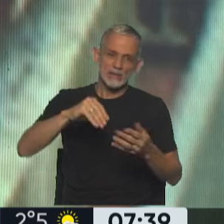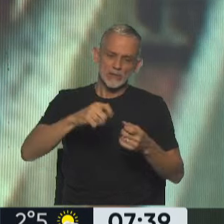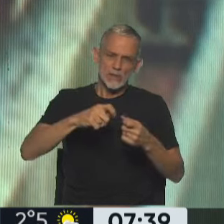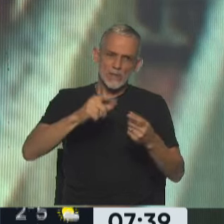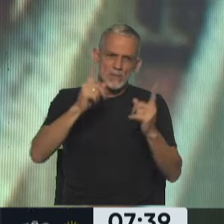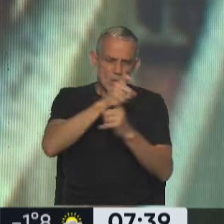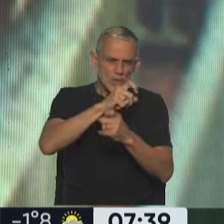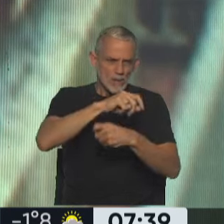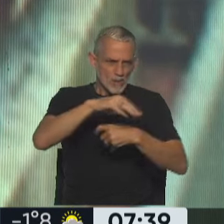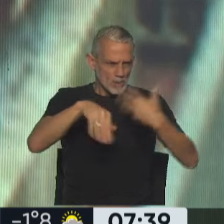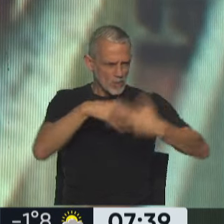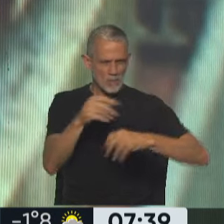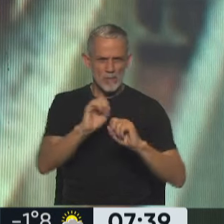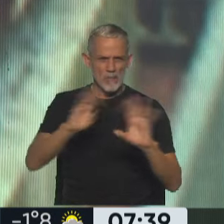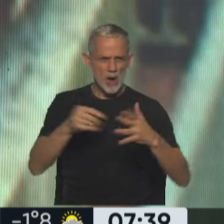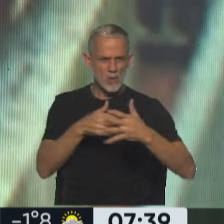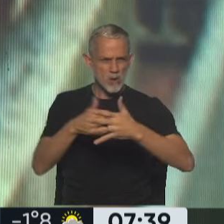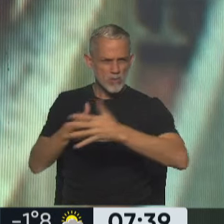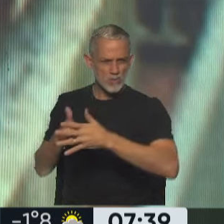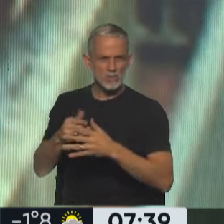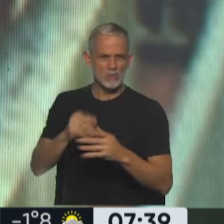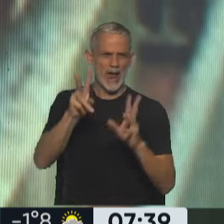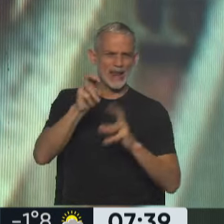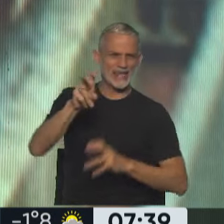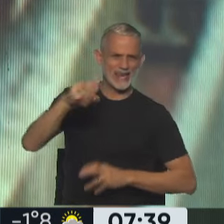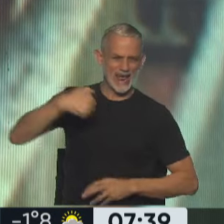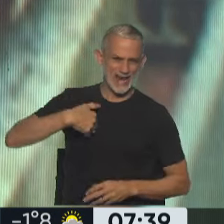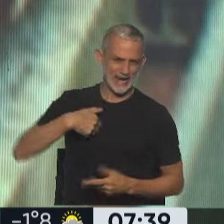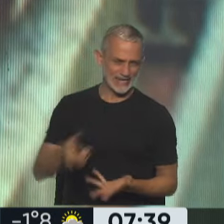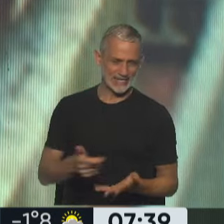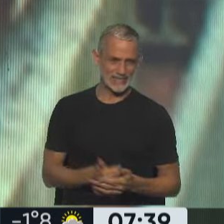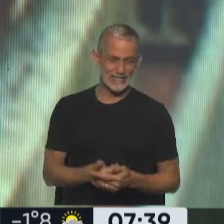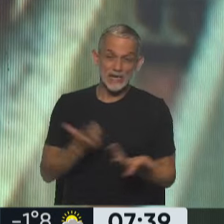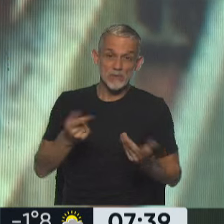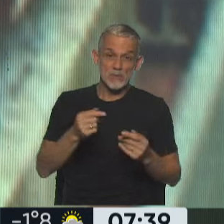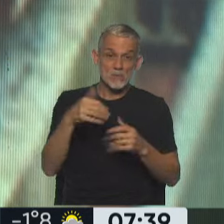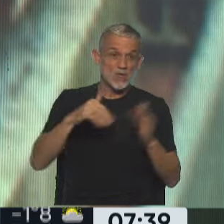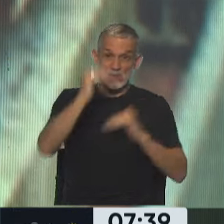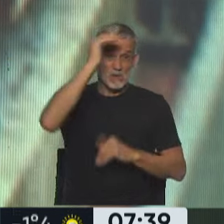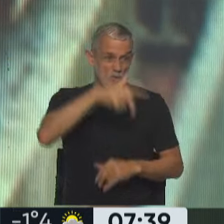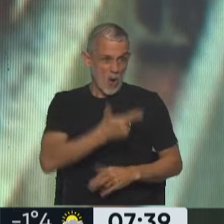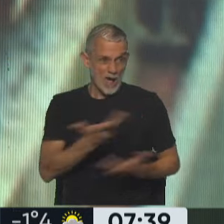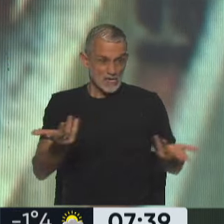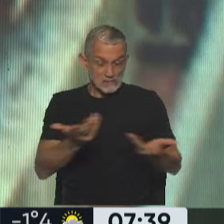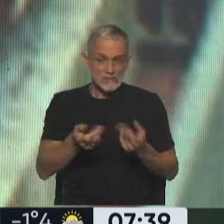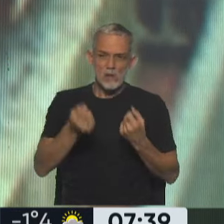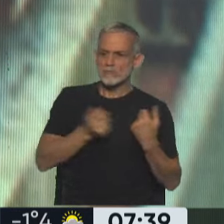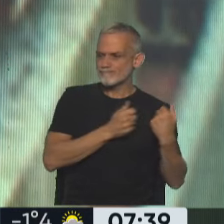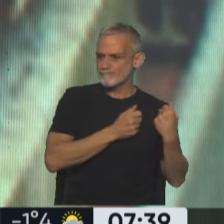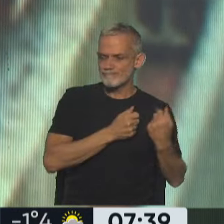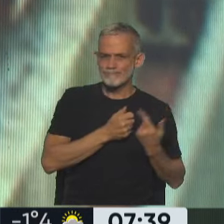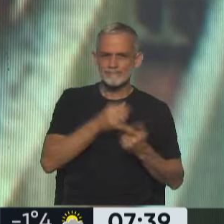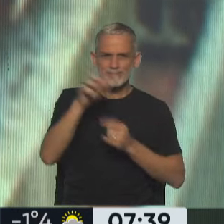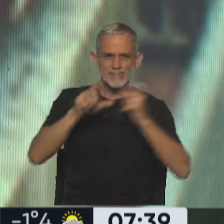los problemas para poder alquilar en la República Argentina. No hay oferta y no, al no haber